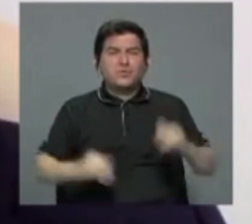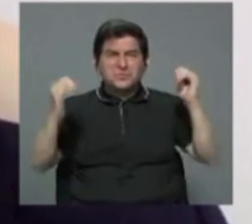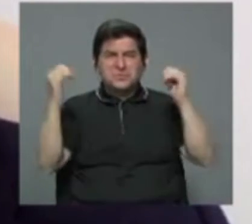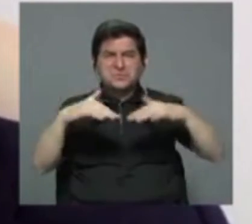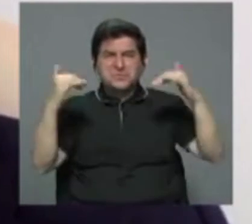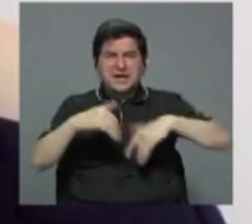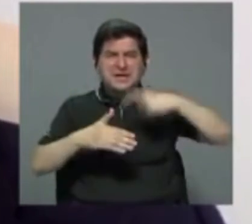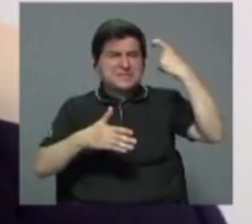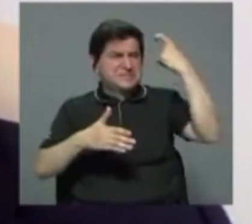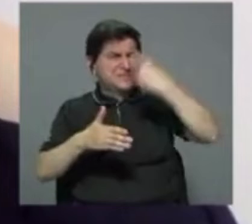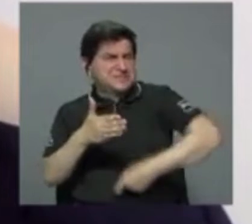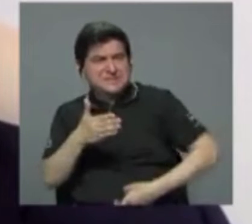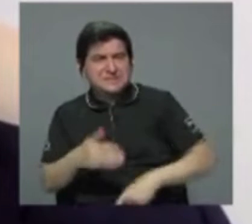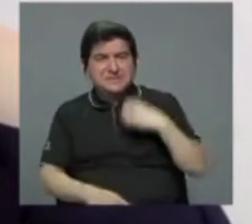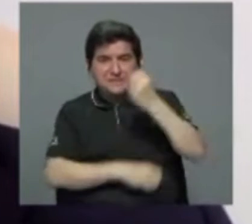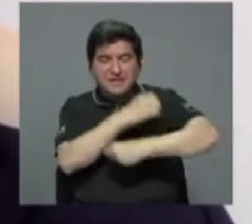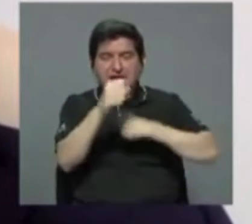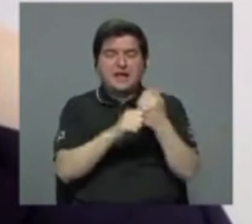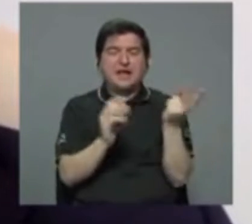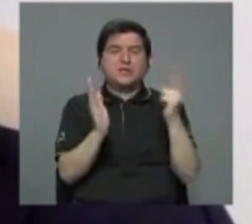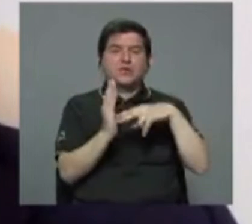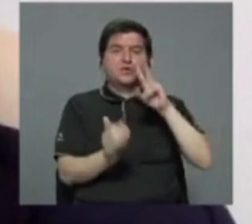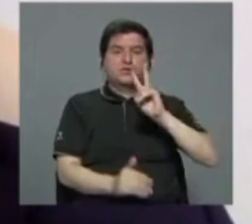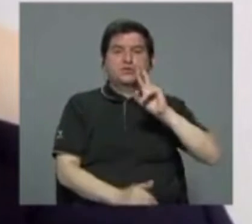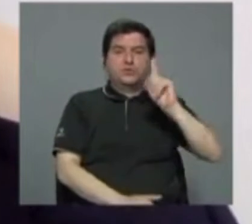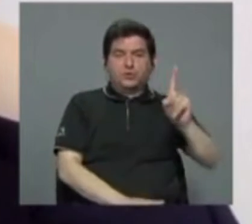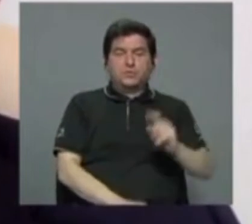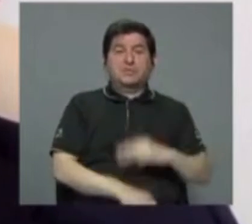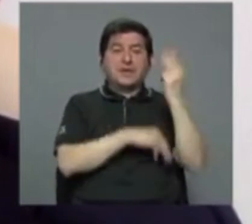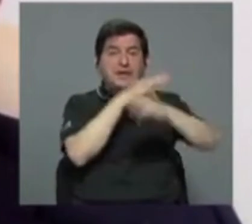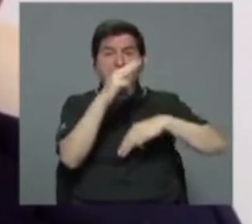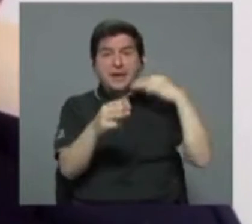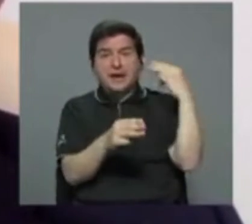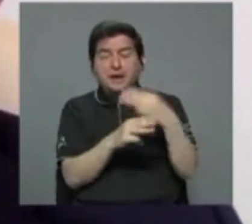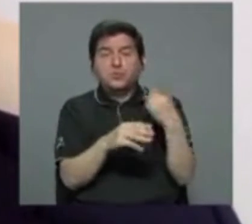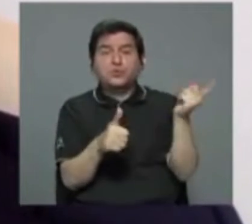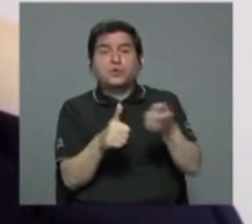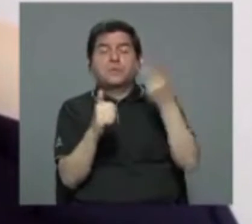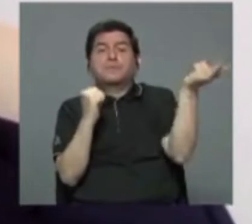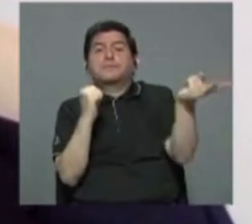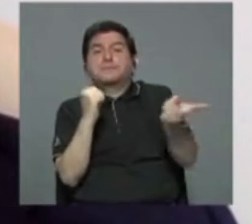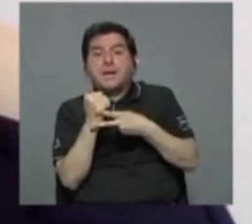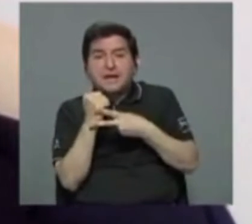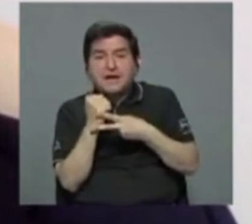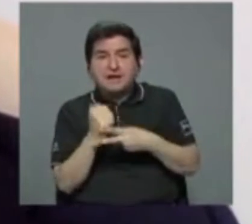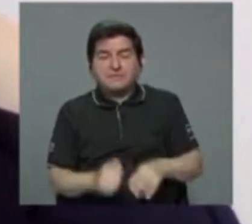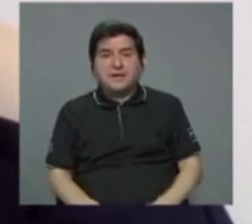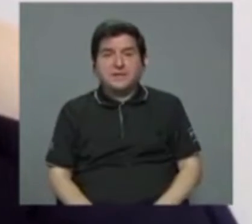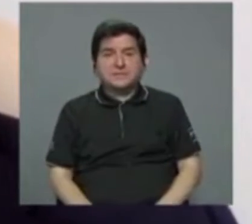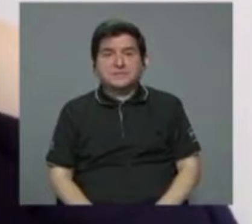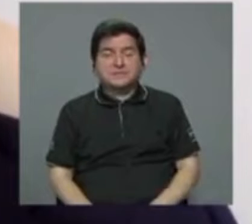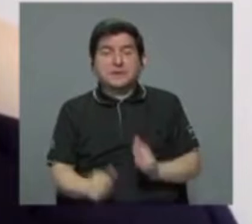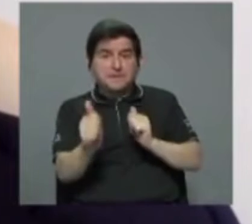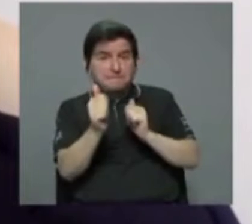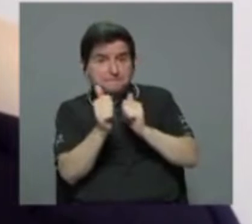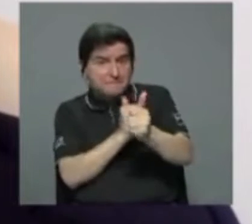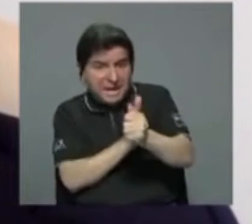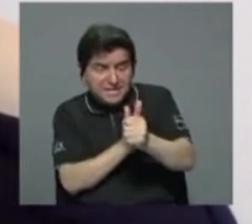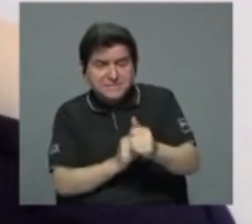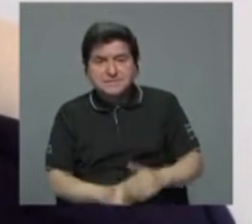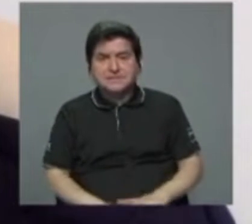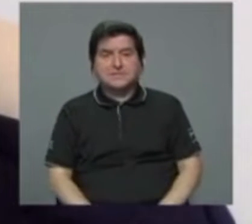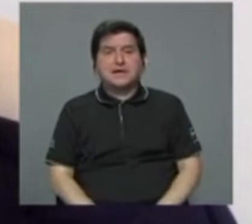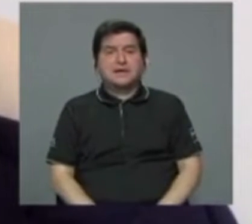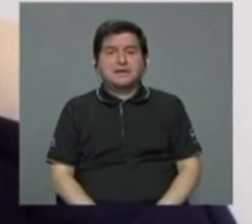inmisericordia, mientras que en el año 2021 el mundo por primera vez sobrepasó